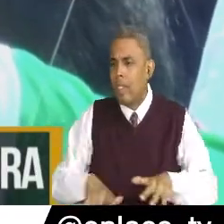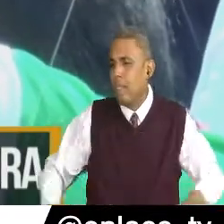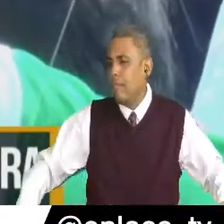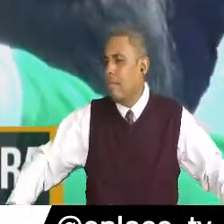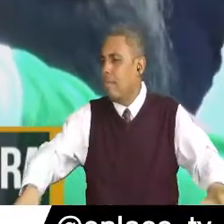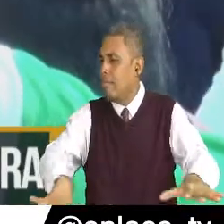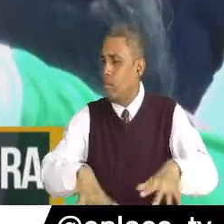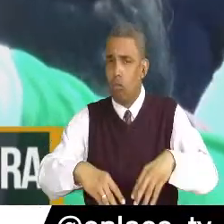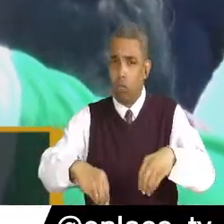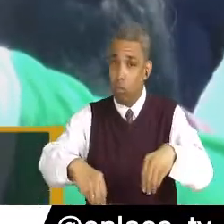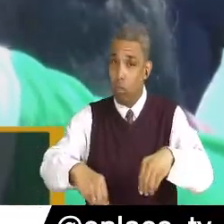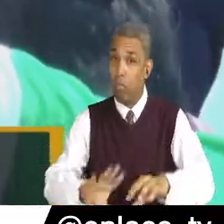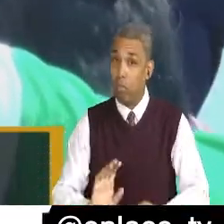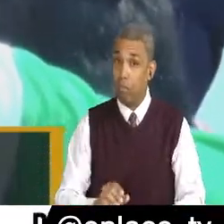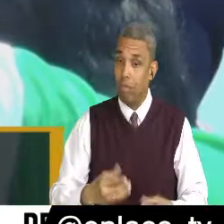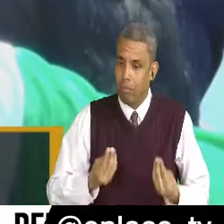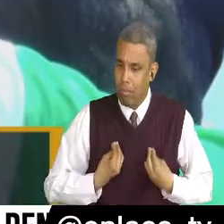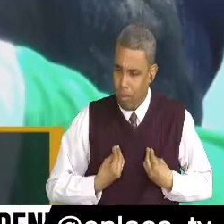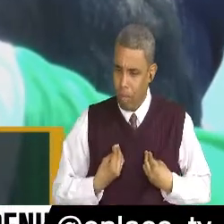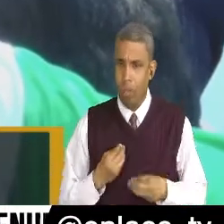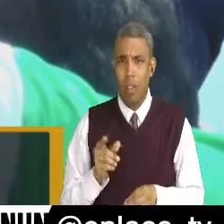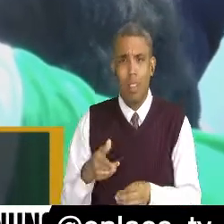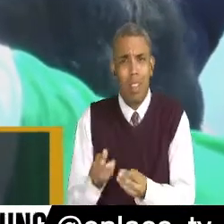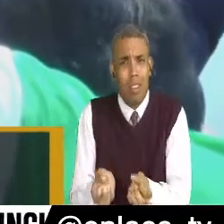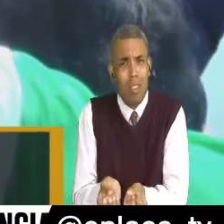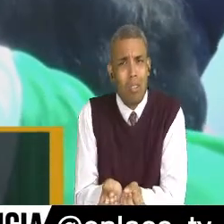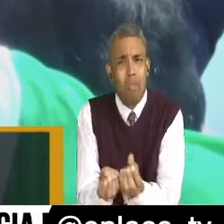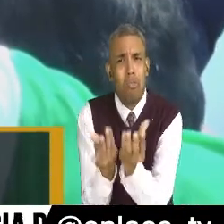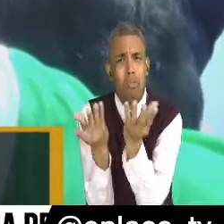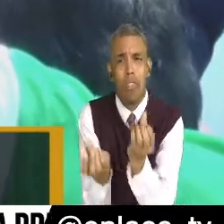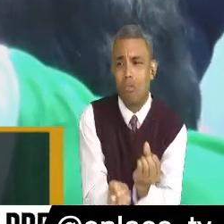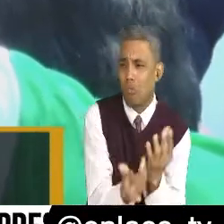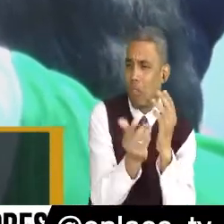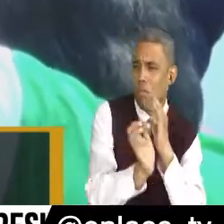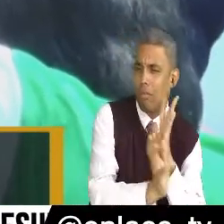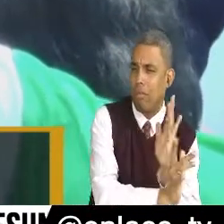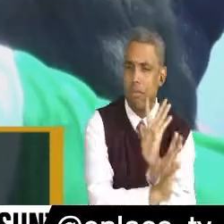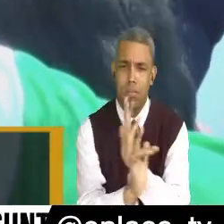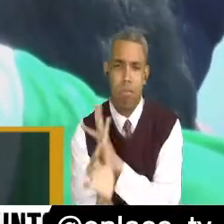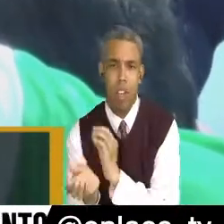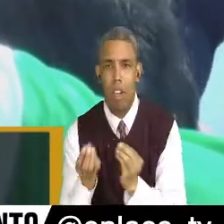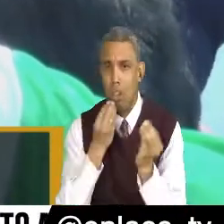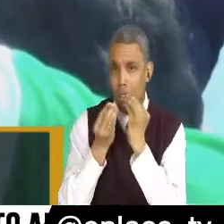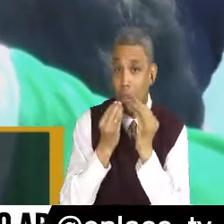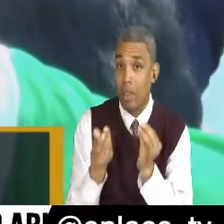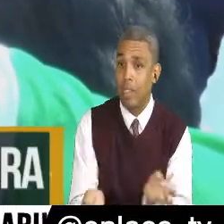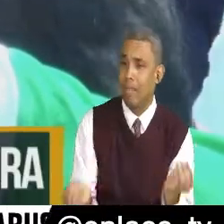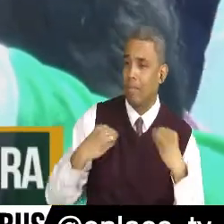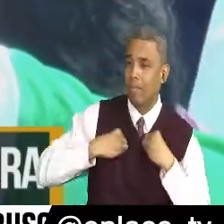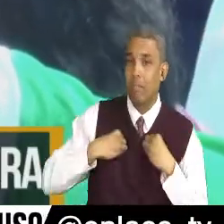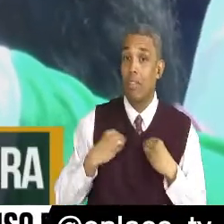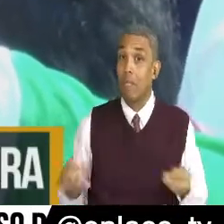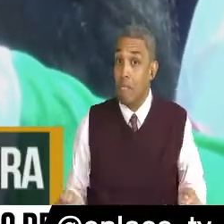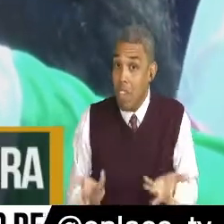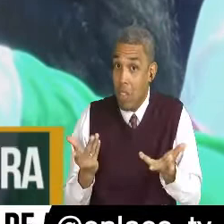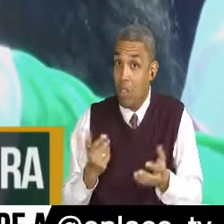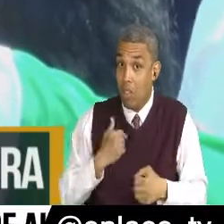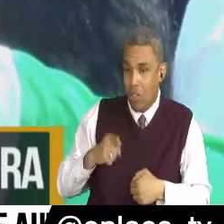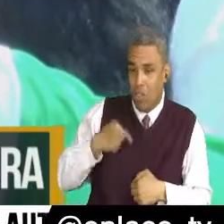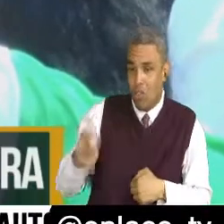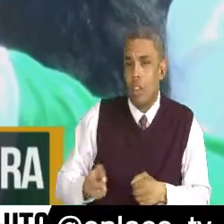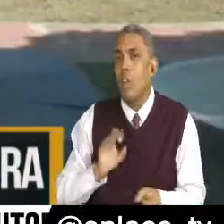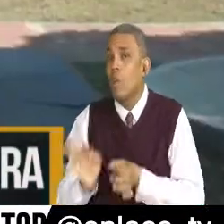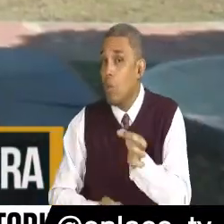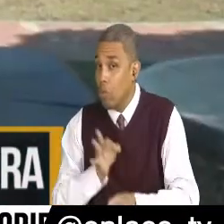nosotros vivimos, ella nos provee todo lo que nosotros necesitamos para nuestra vida y por lo tanto debemos de protegerla,